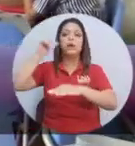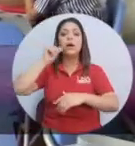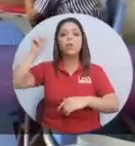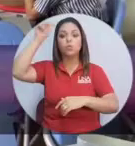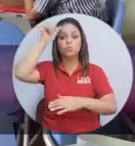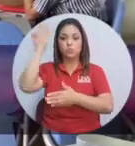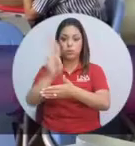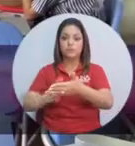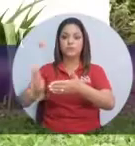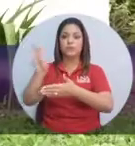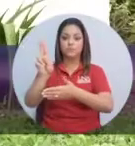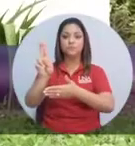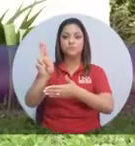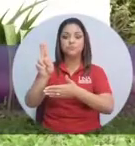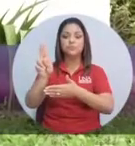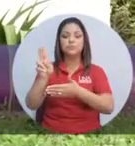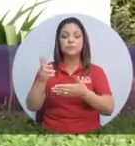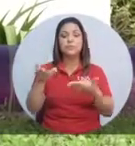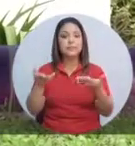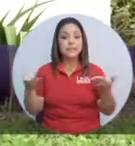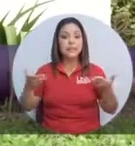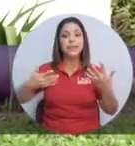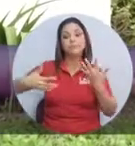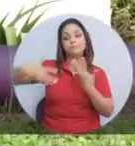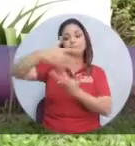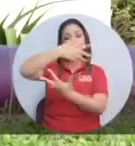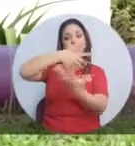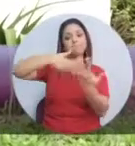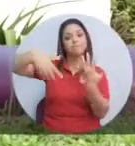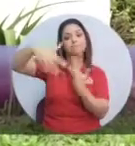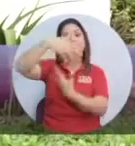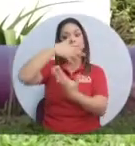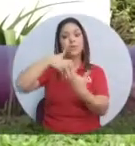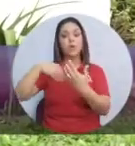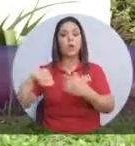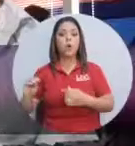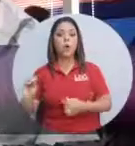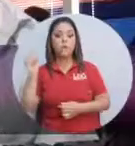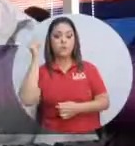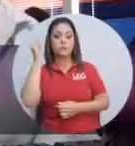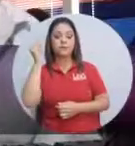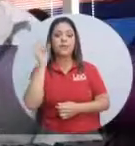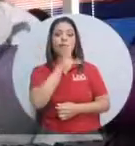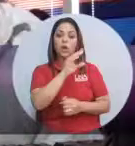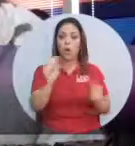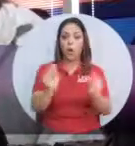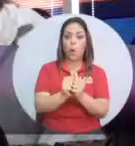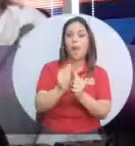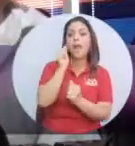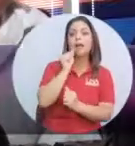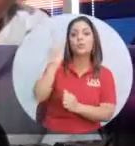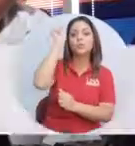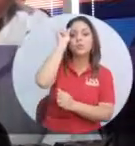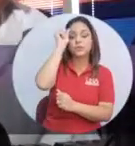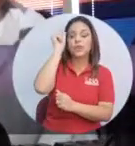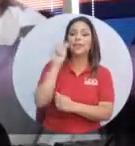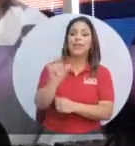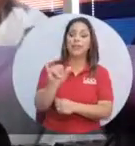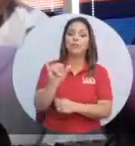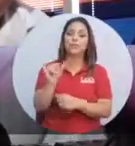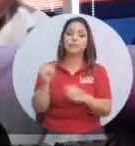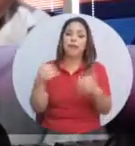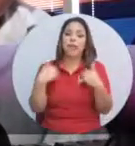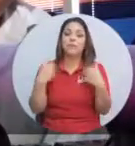somos adultos en una universidad, donde además convergemos personas jóvenes y personas adultas. Y ahí hay una